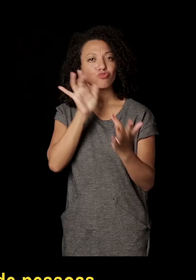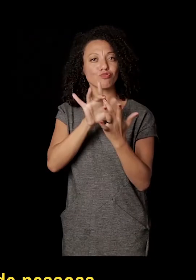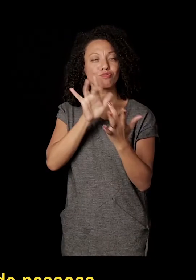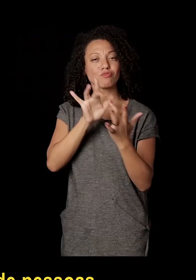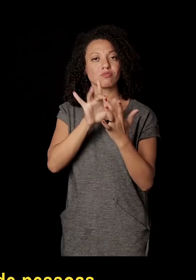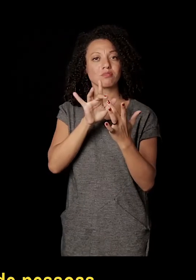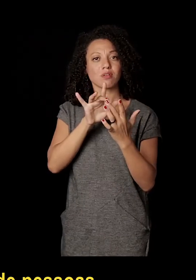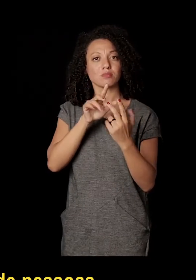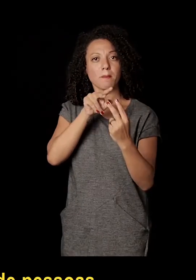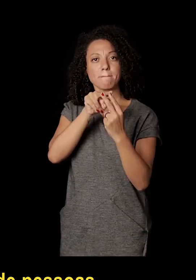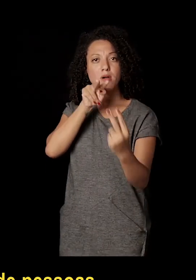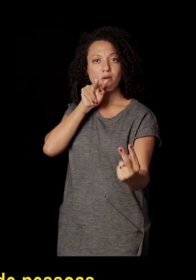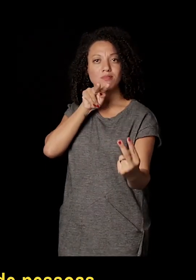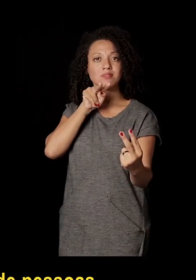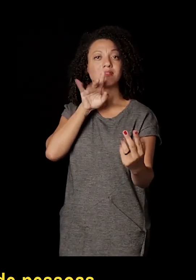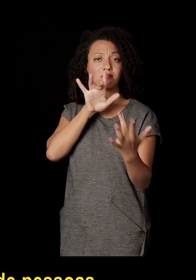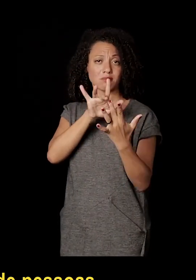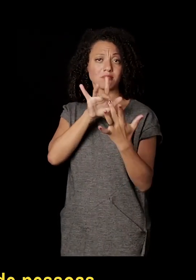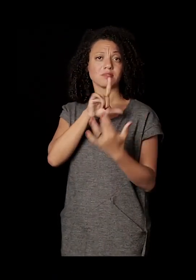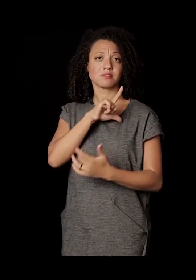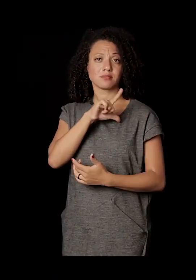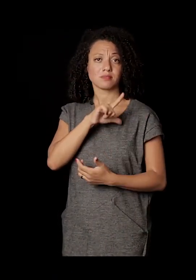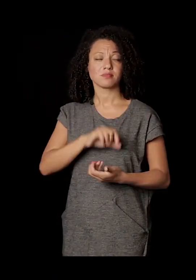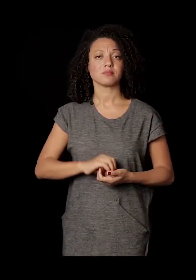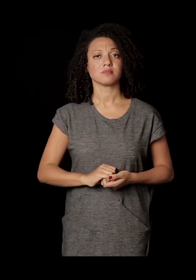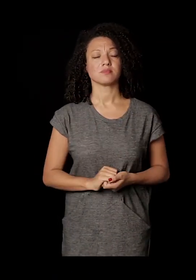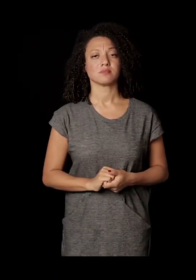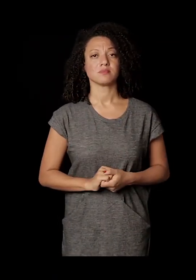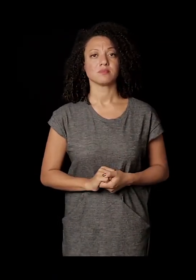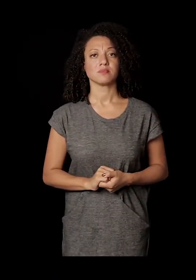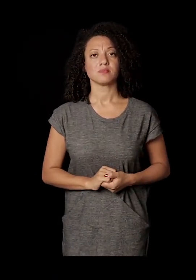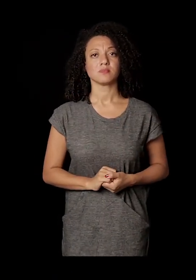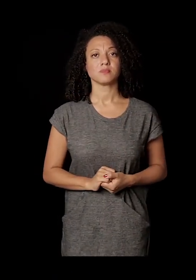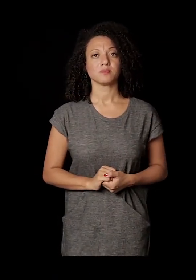personas que se conectan unas con otras.